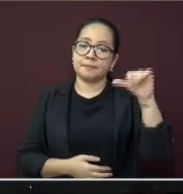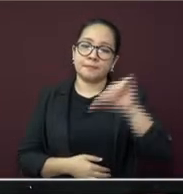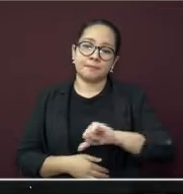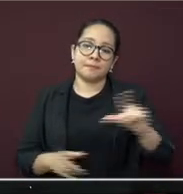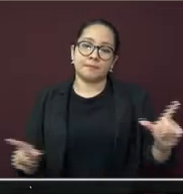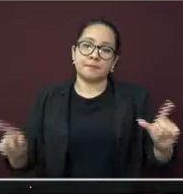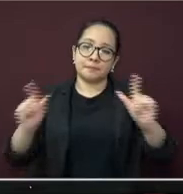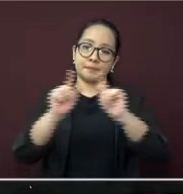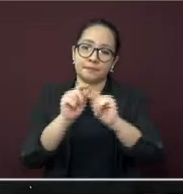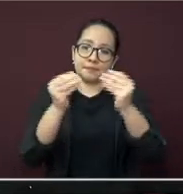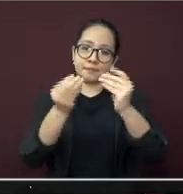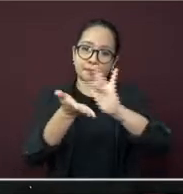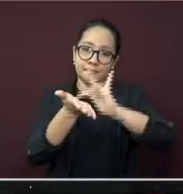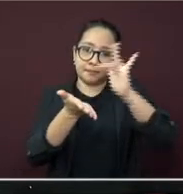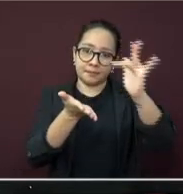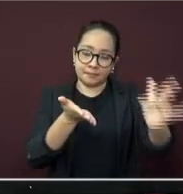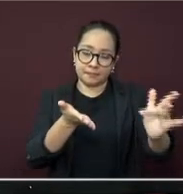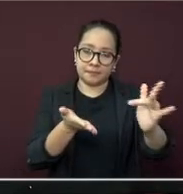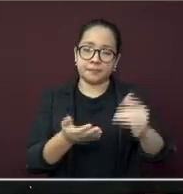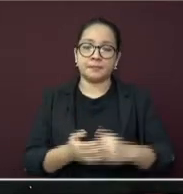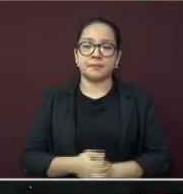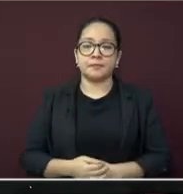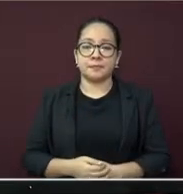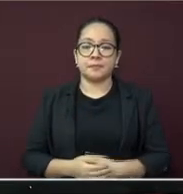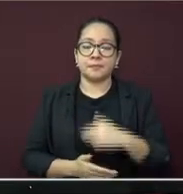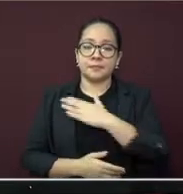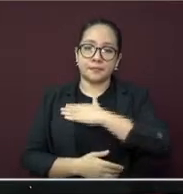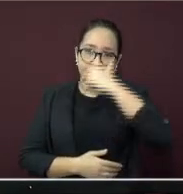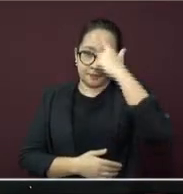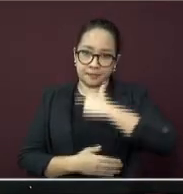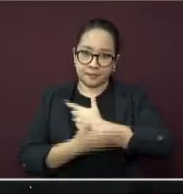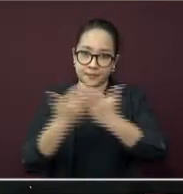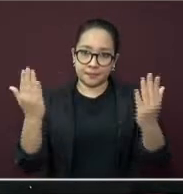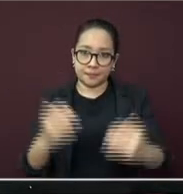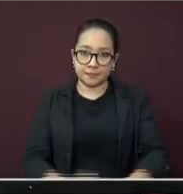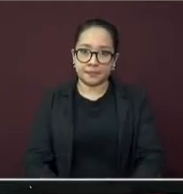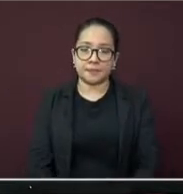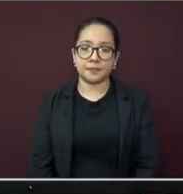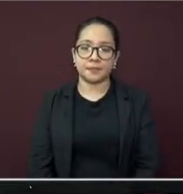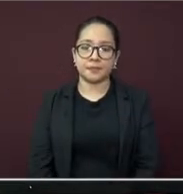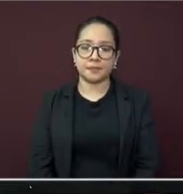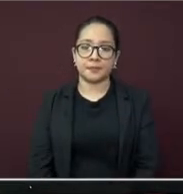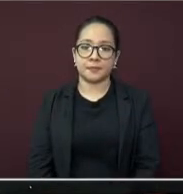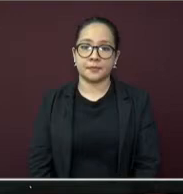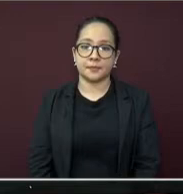muchas gracias por su atención y que tengan ustedes muy pero muy buenas noches